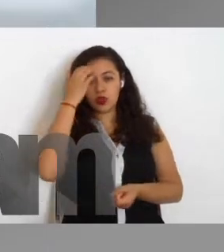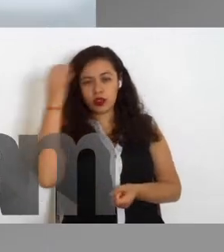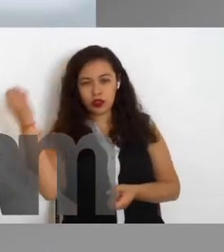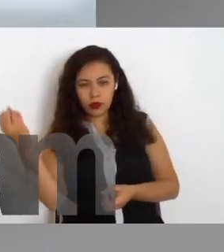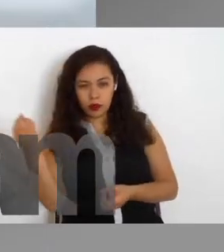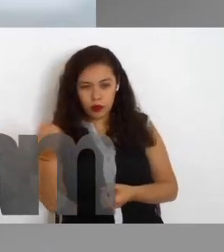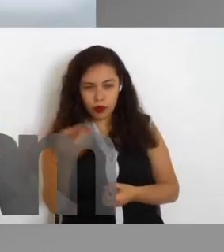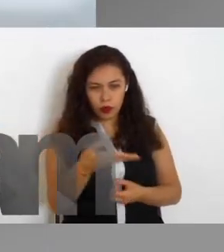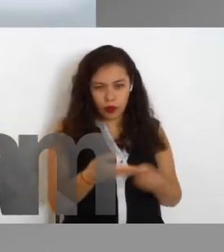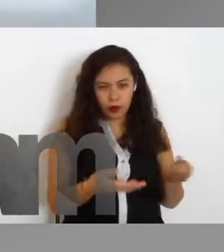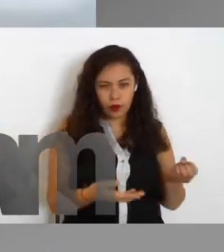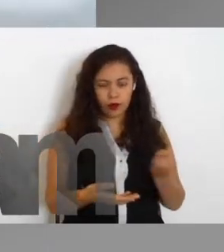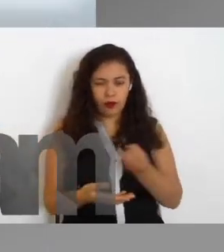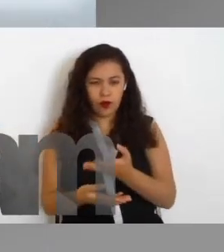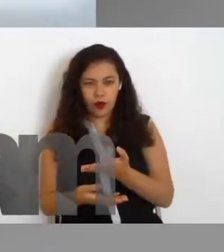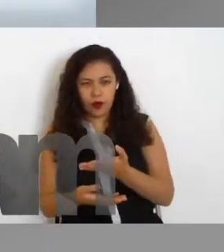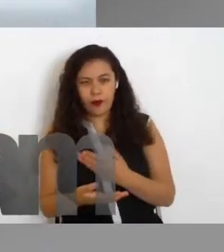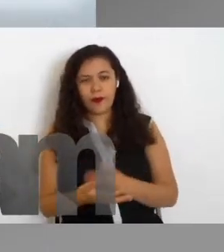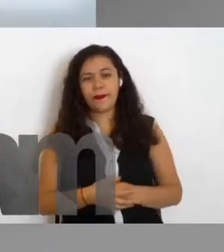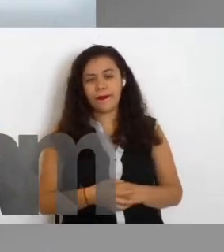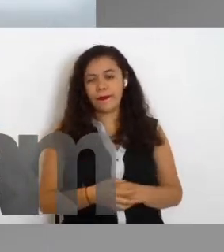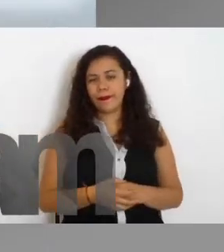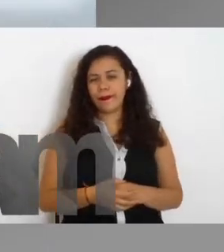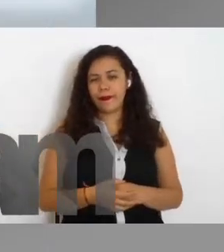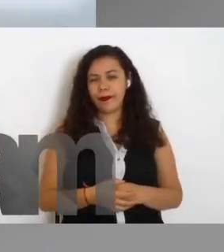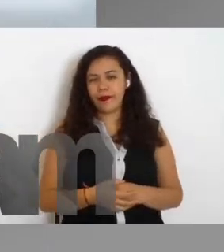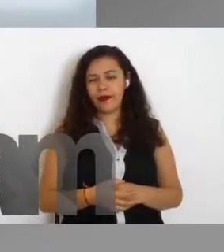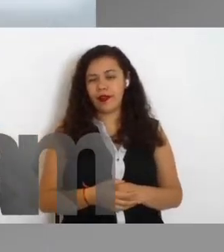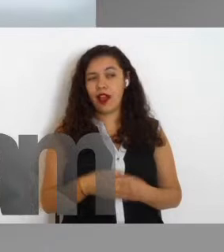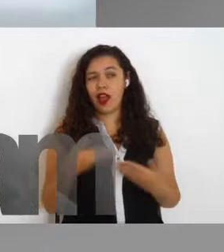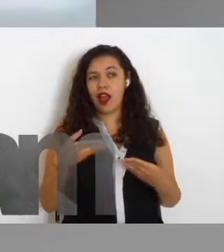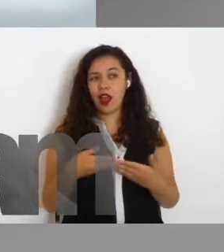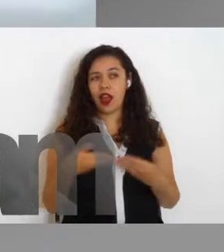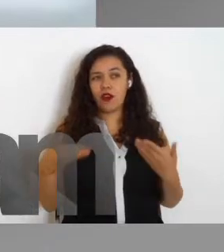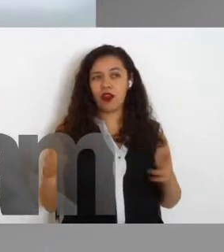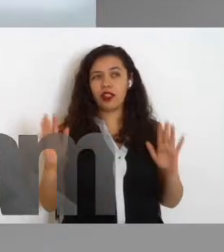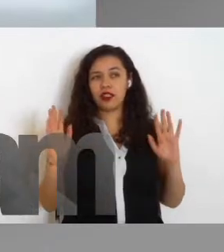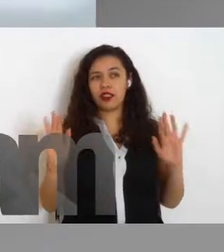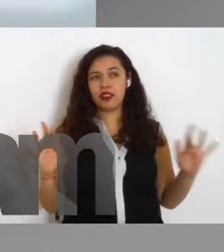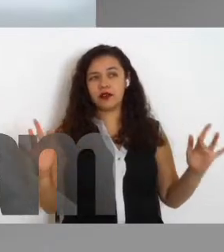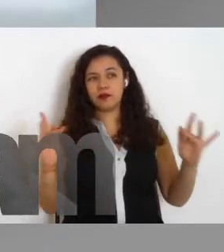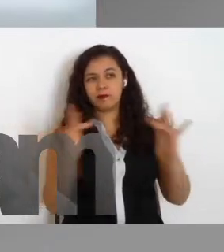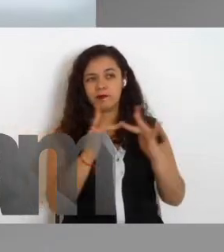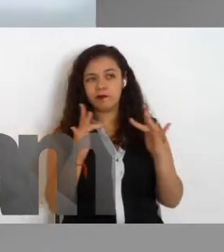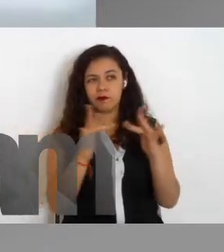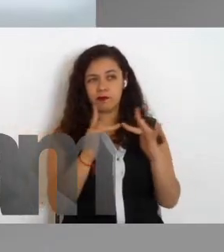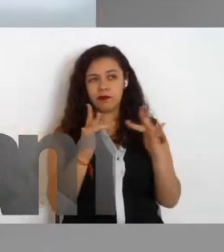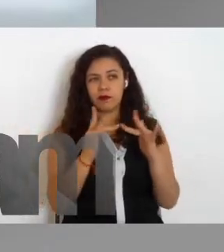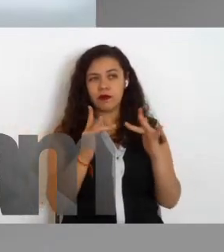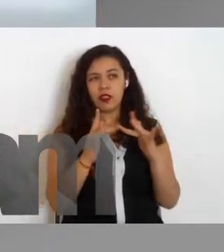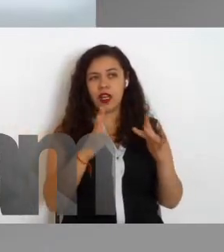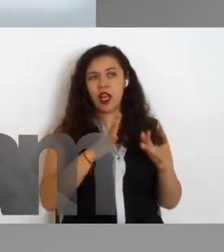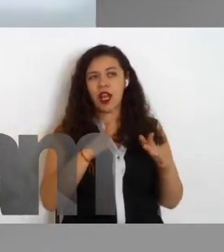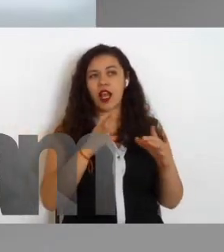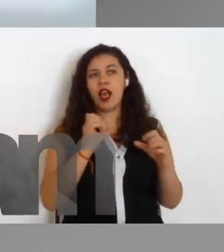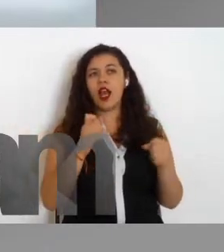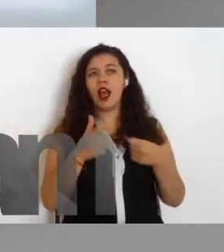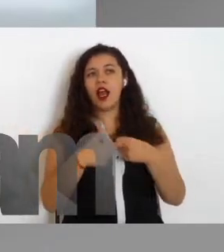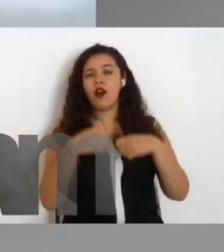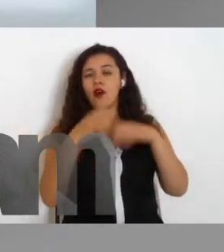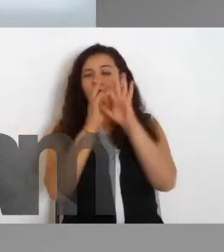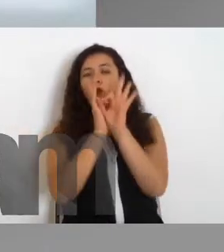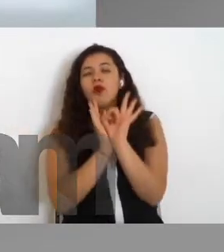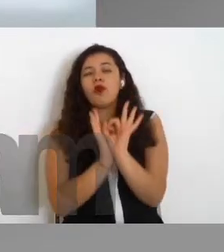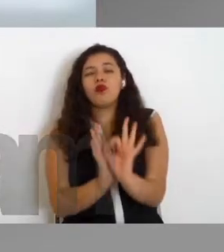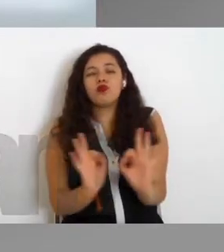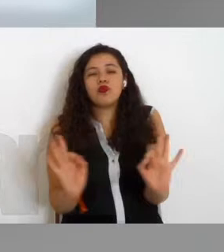¿no? En ese sentido, la vinculación se presenta como un elemento fundamental, ¿no?